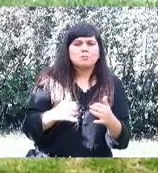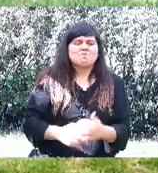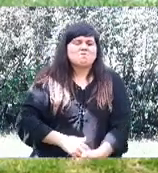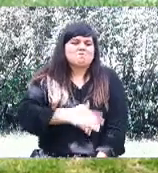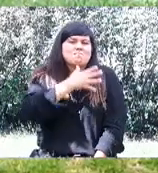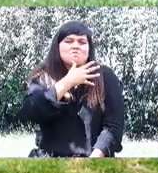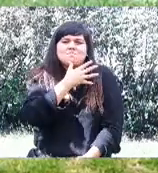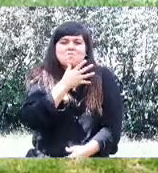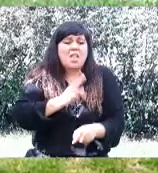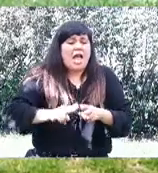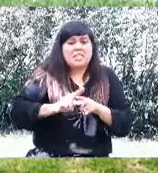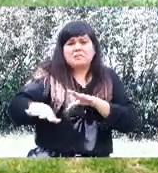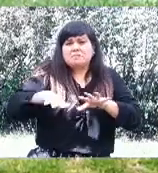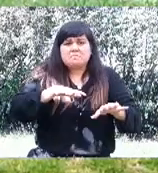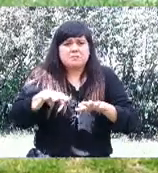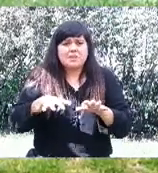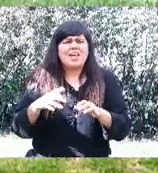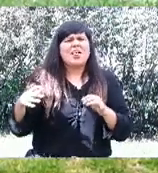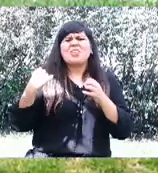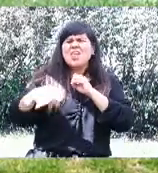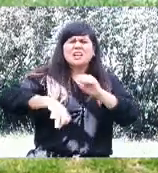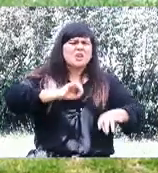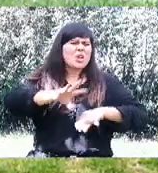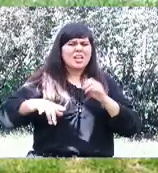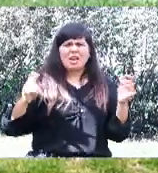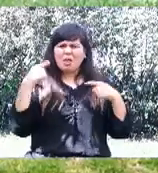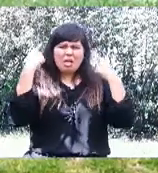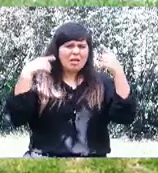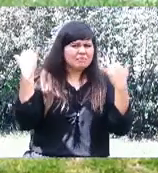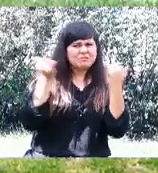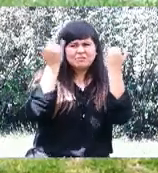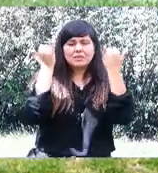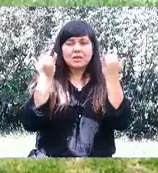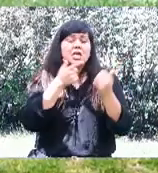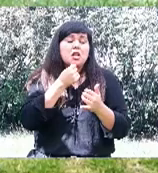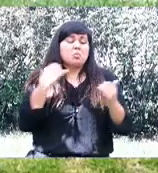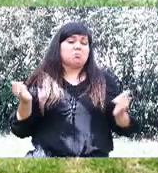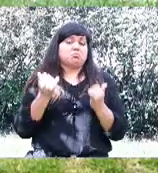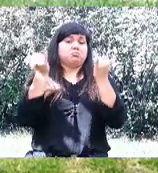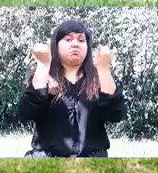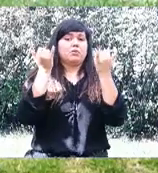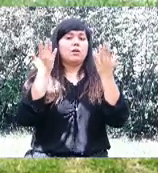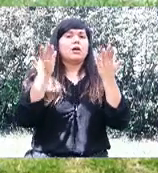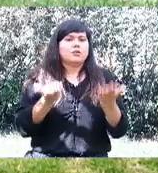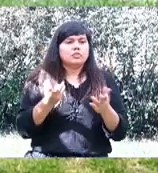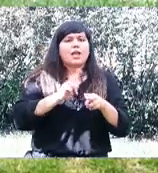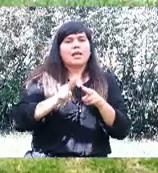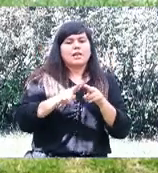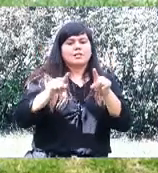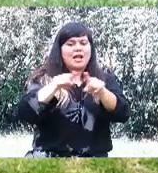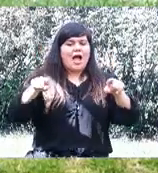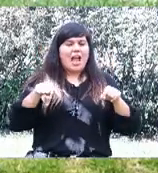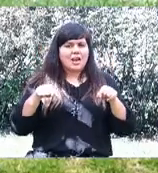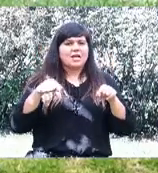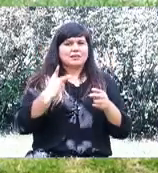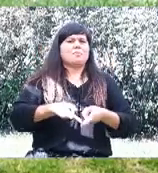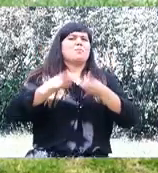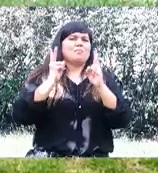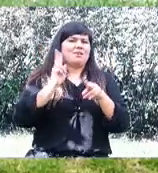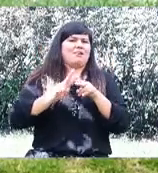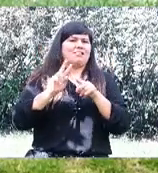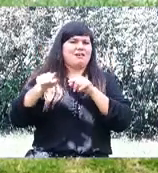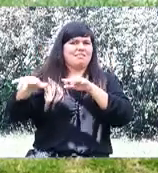sé hacer cosas es desordenado y como es desordenado y le gusta pasarlo bien tenemos que hacer áreas verdes que permitan hacer eso